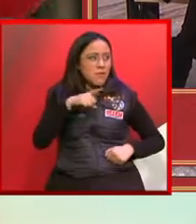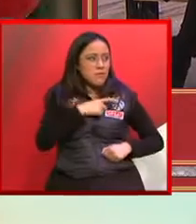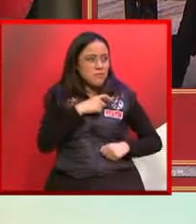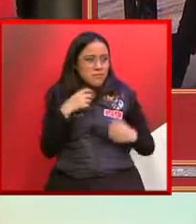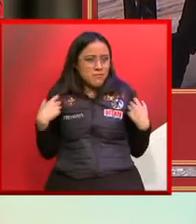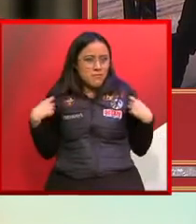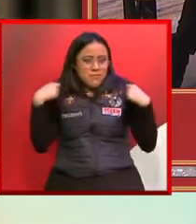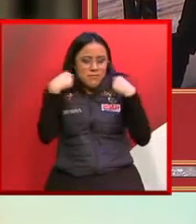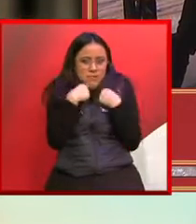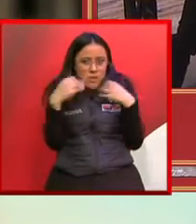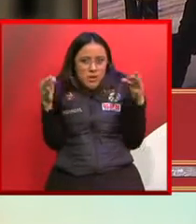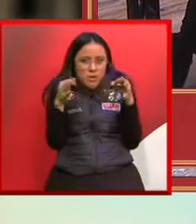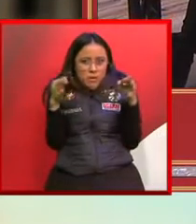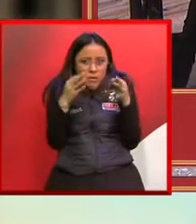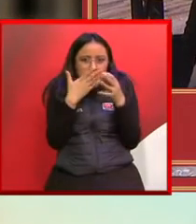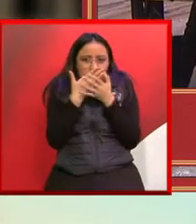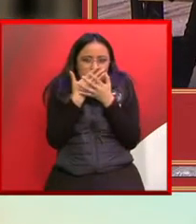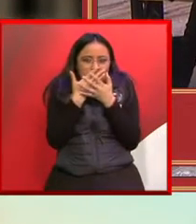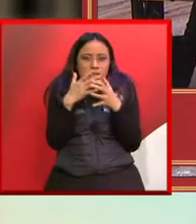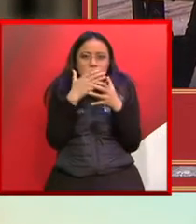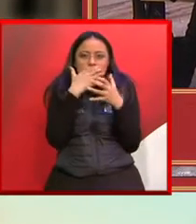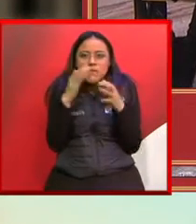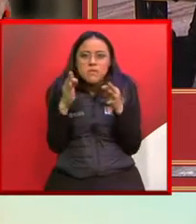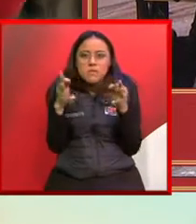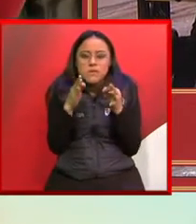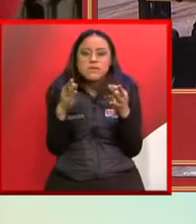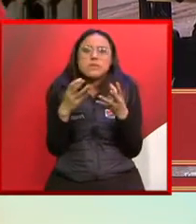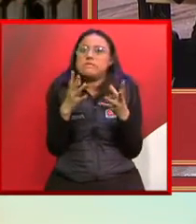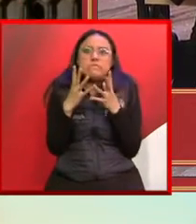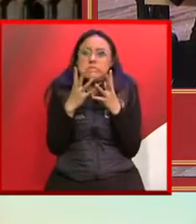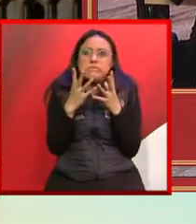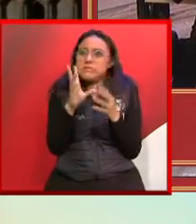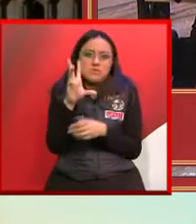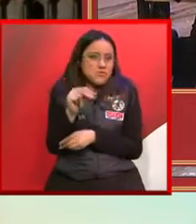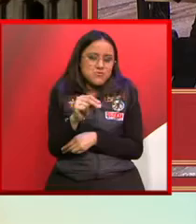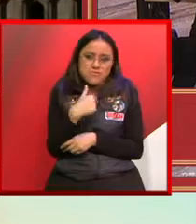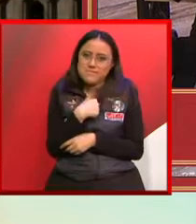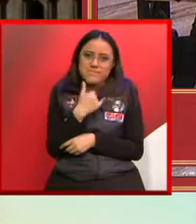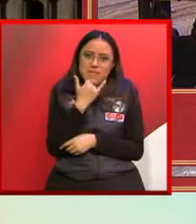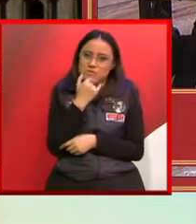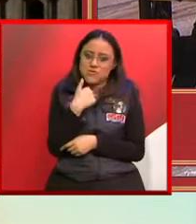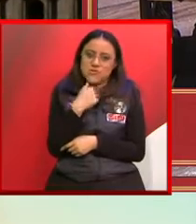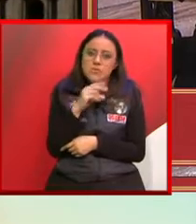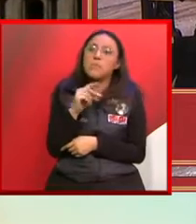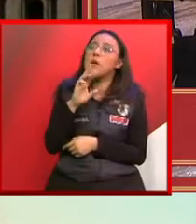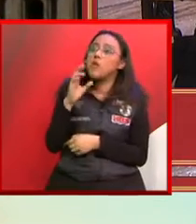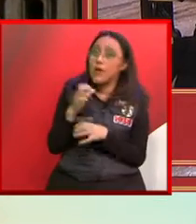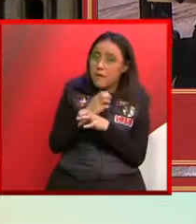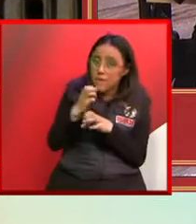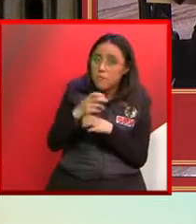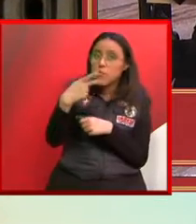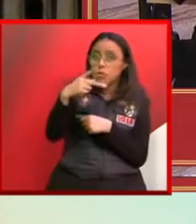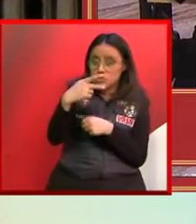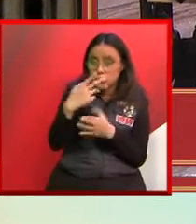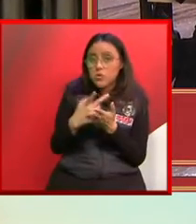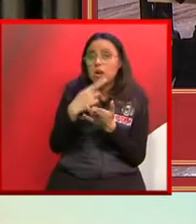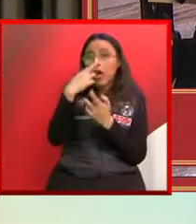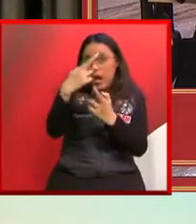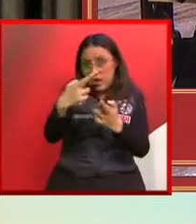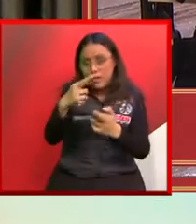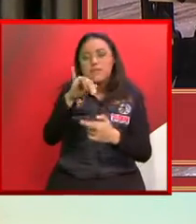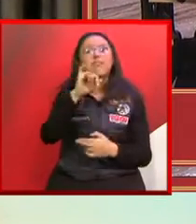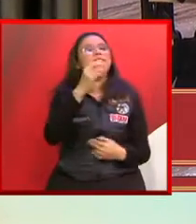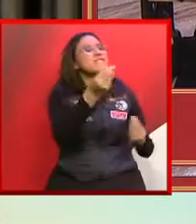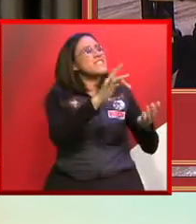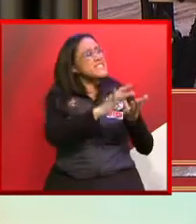llegar con el abrigo, a punto de pulmonía. No, qué bárbaro. Bueno, pero le voy a ofrecer un cafecito la próxima vez que vaya, se lo prometo. Y gracias,